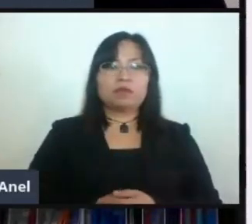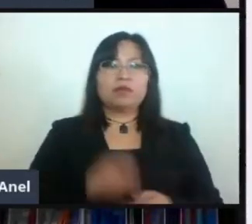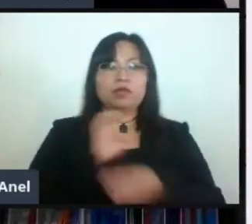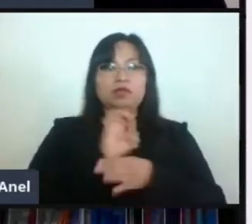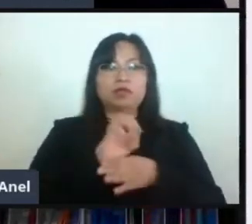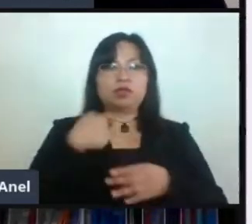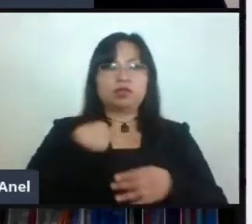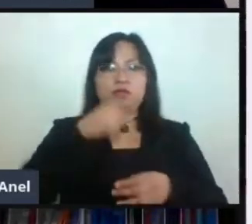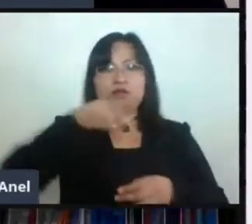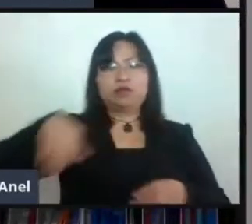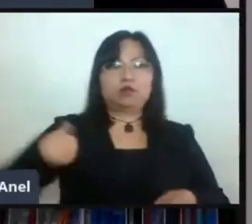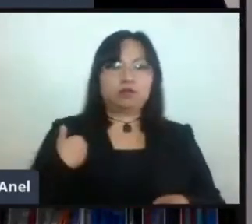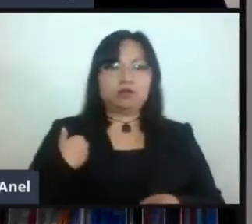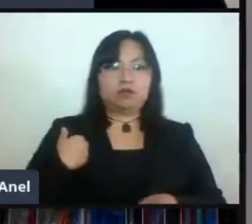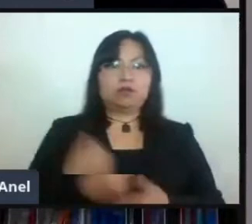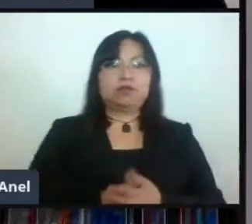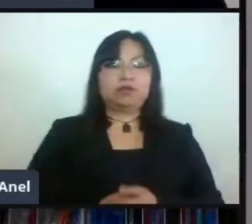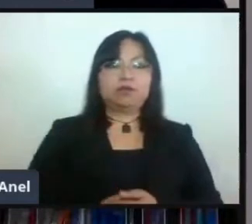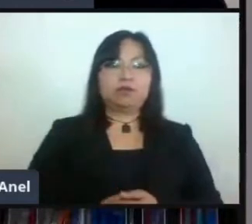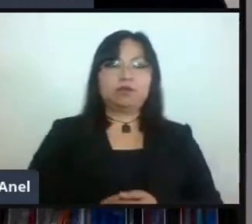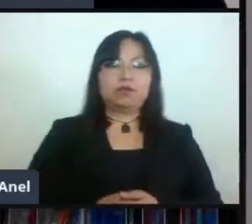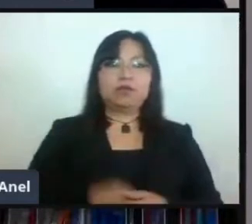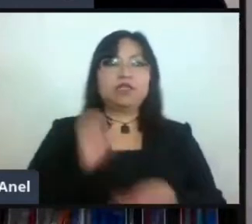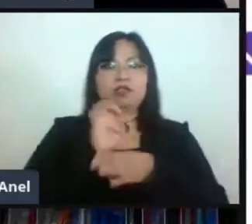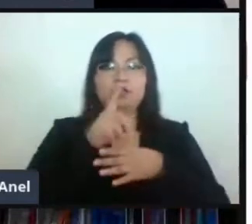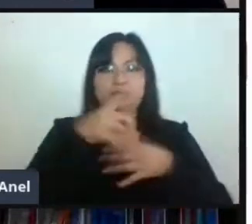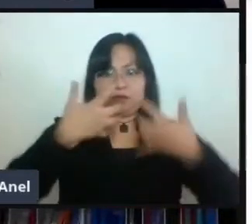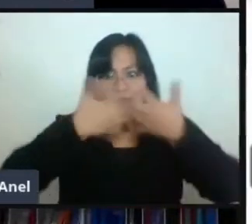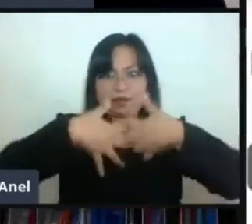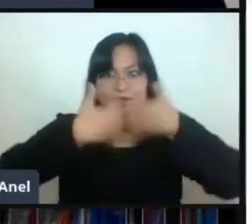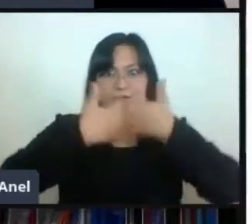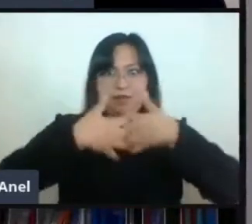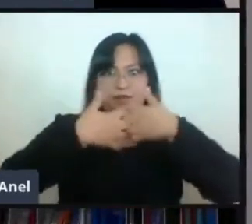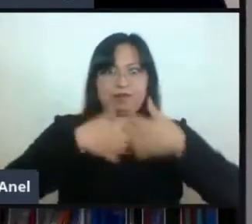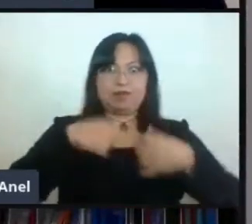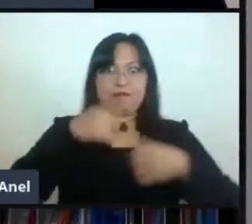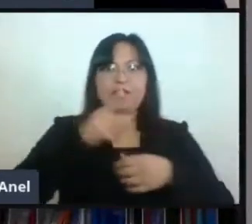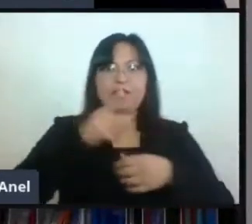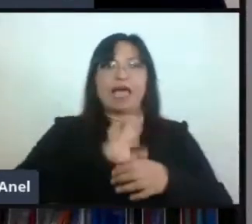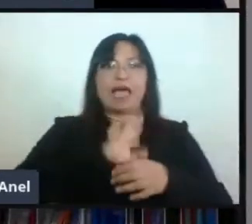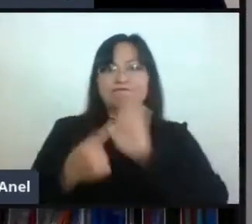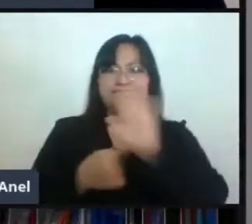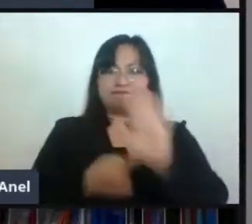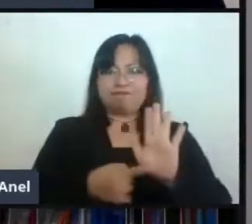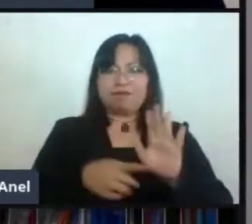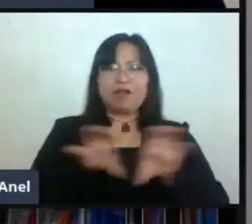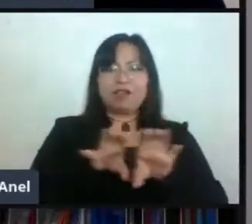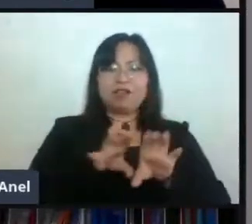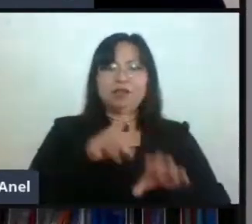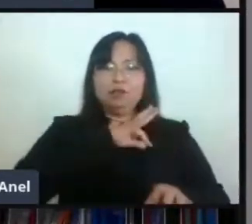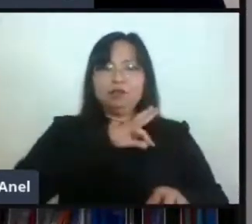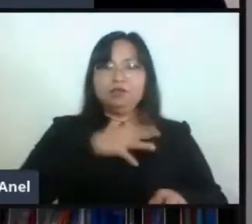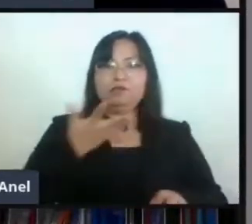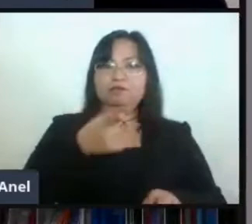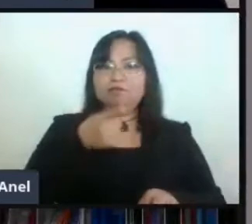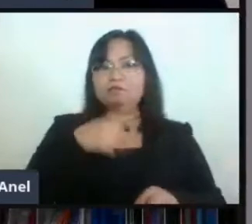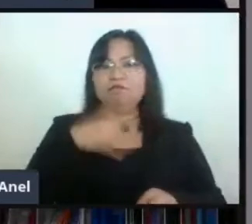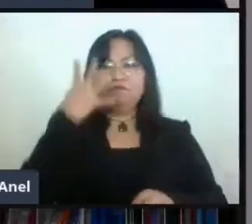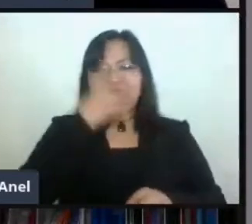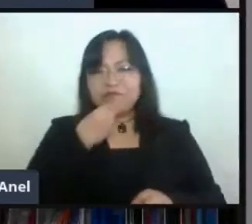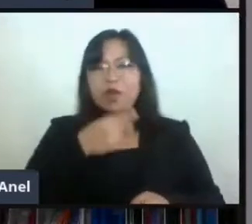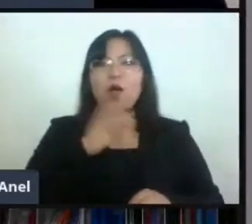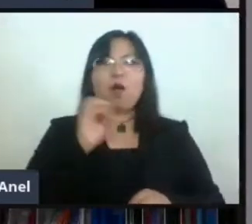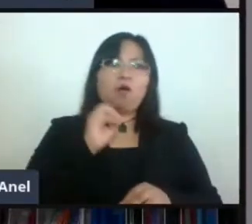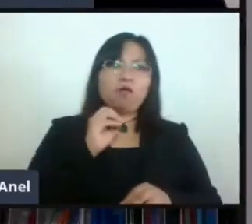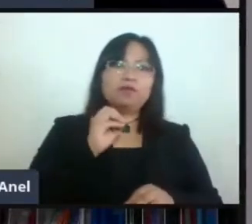guardo, ¿sí? Ahora voy al engrane y voy con la segunda opción, que es de presentación. Es decir, ¿cómo quiero que se vea, que los alumnos vean esto?